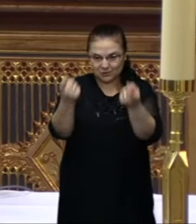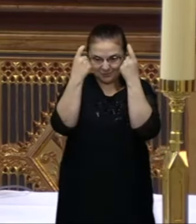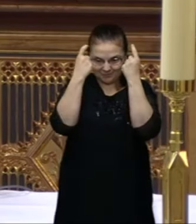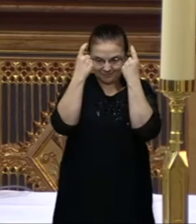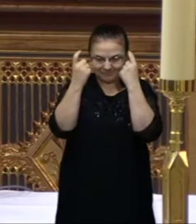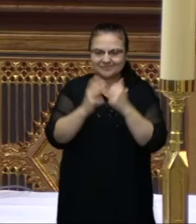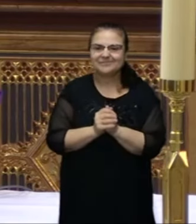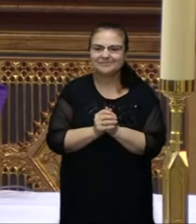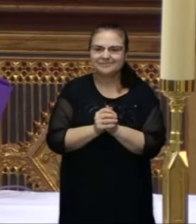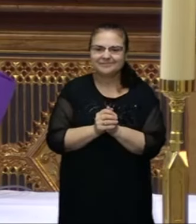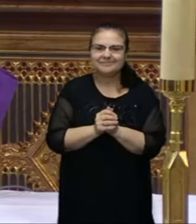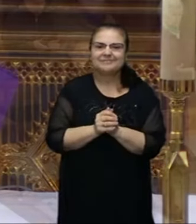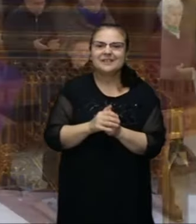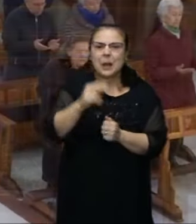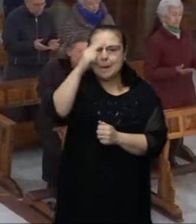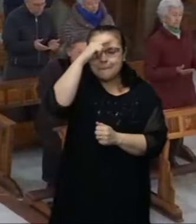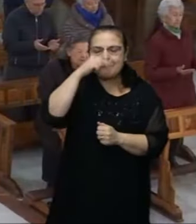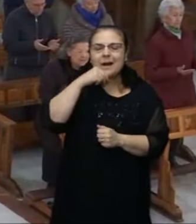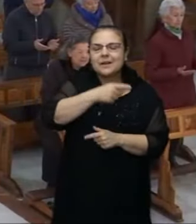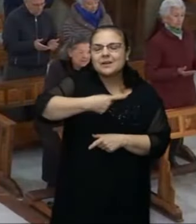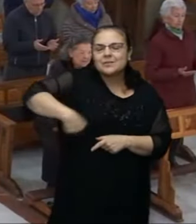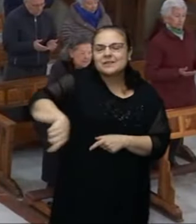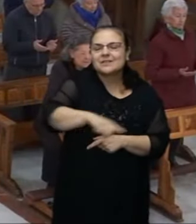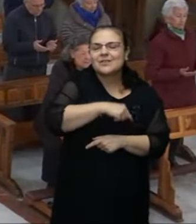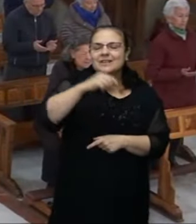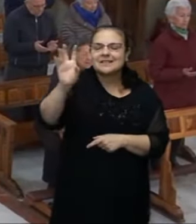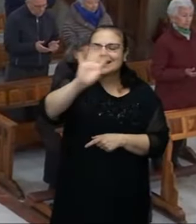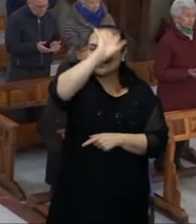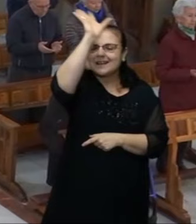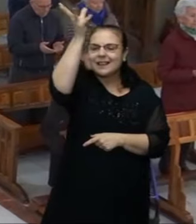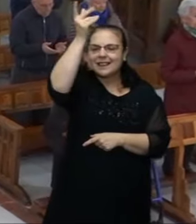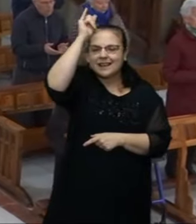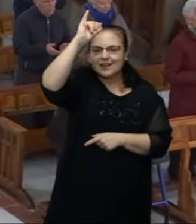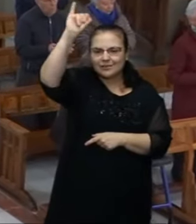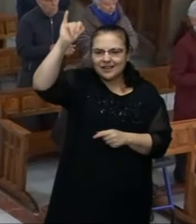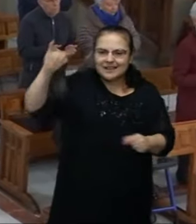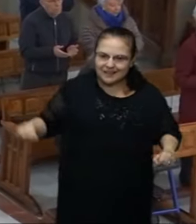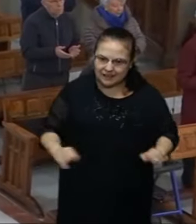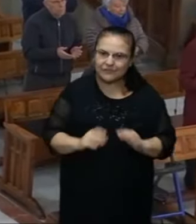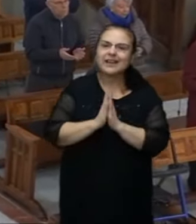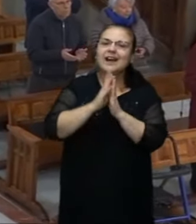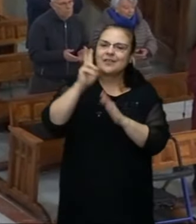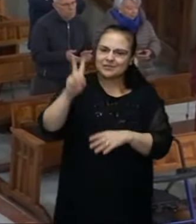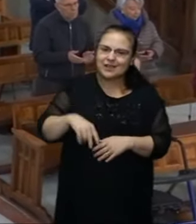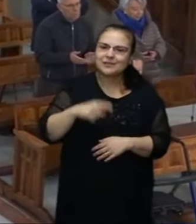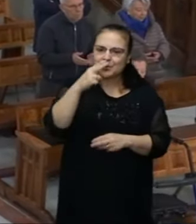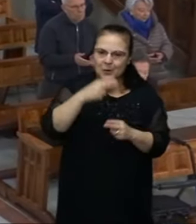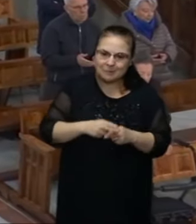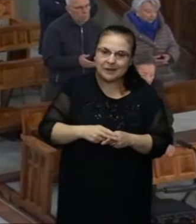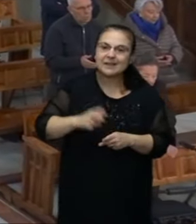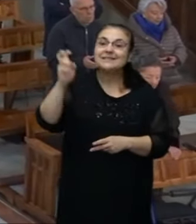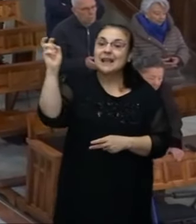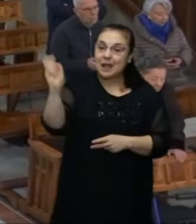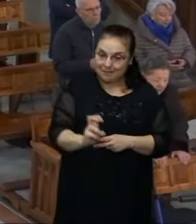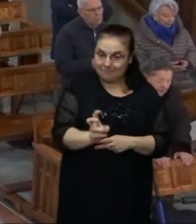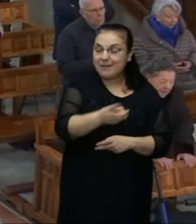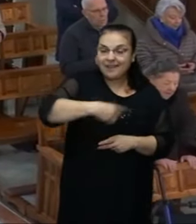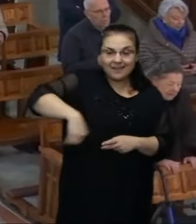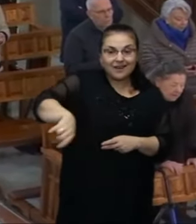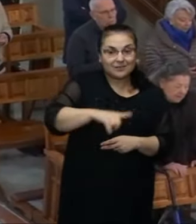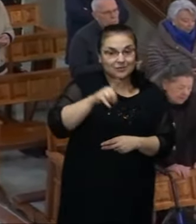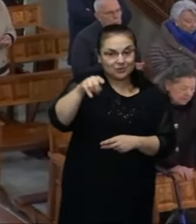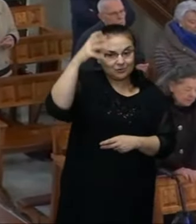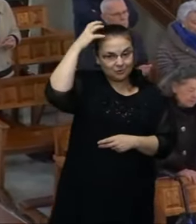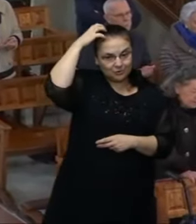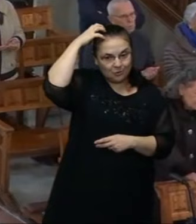enseñó. Padre nuestro que estás en el cielo, santificado sea tu nombre,